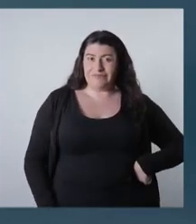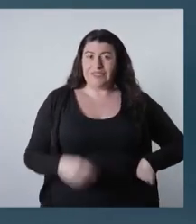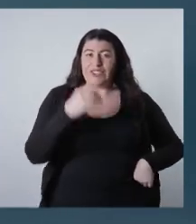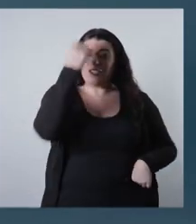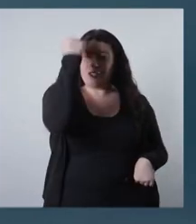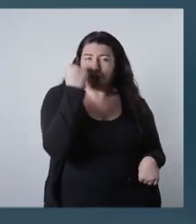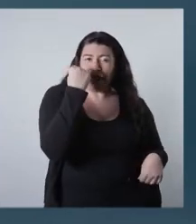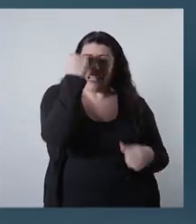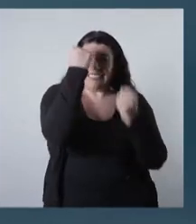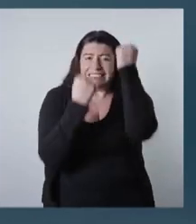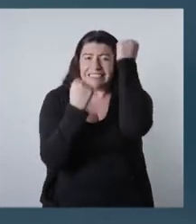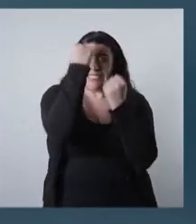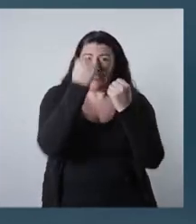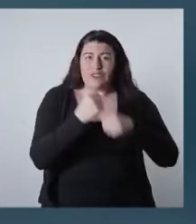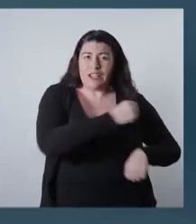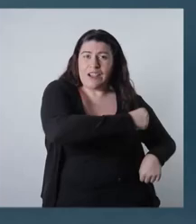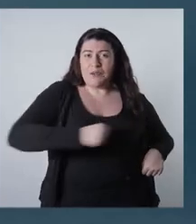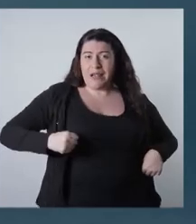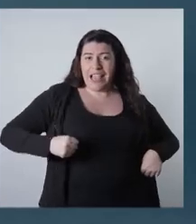constitucional.